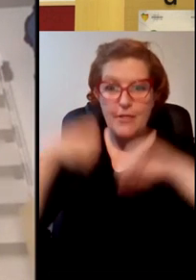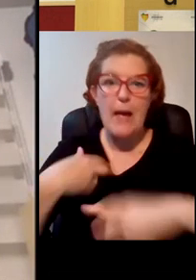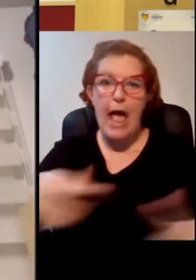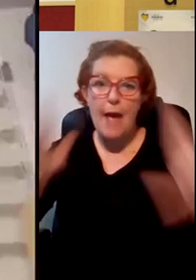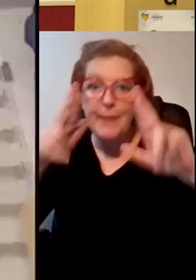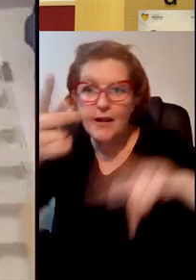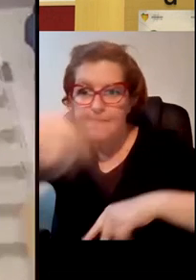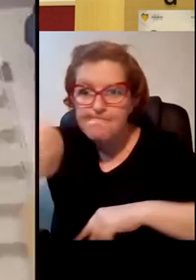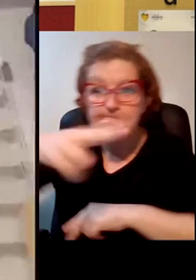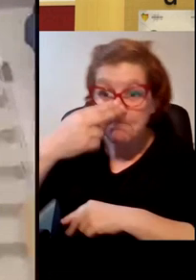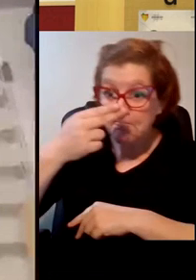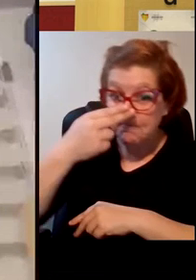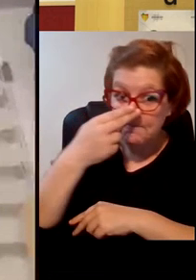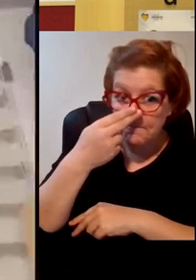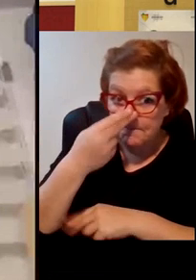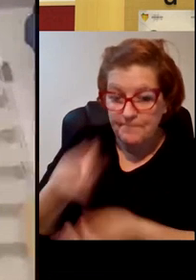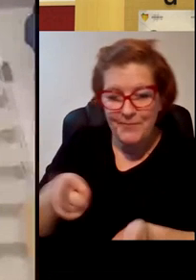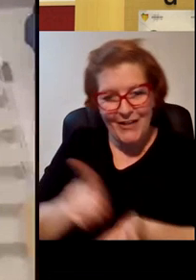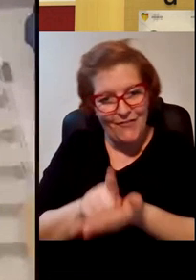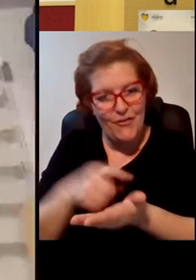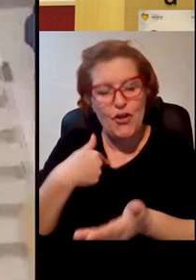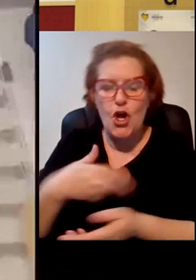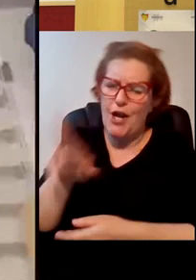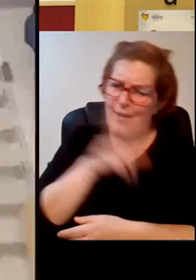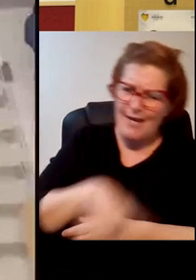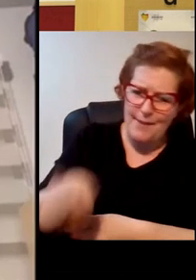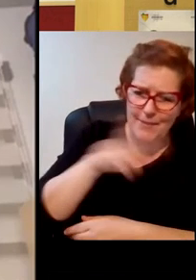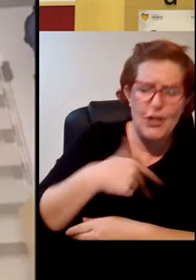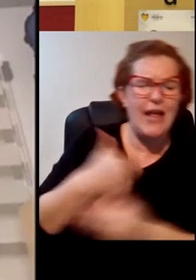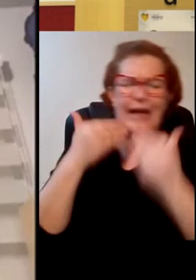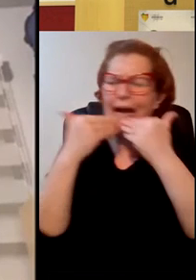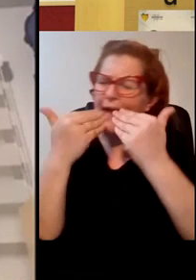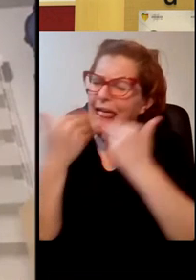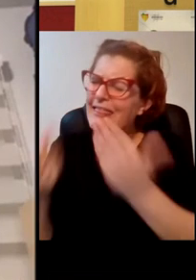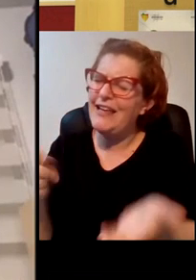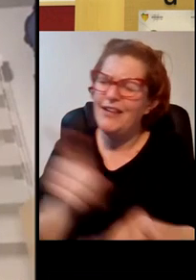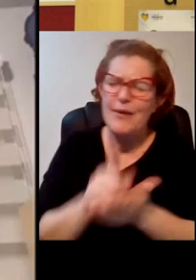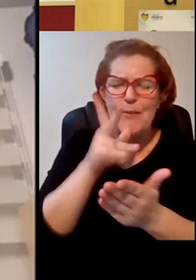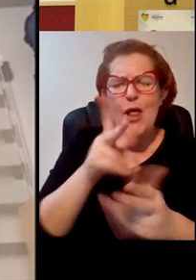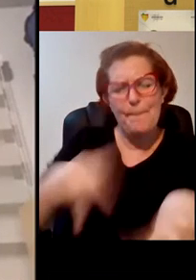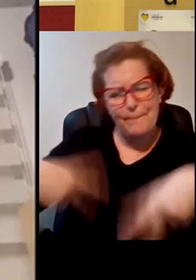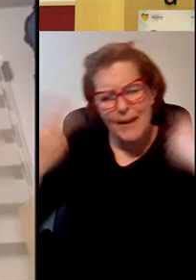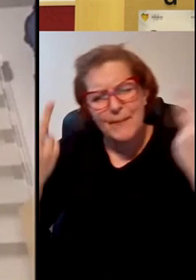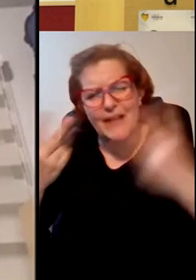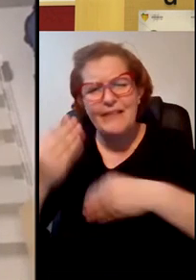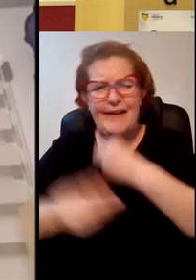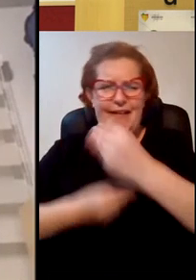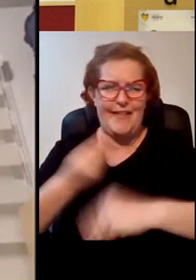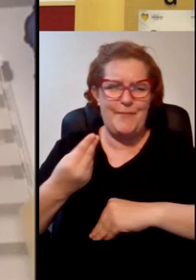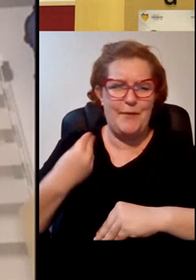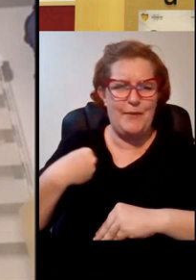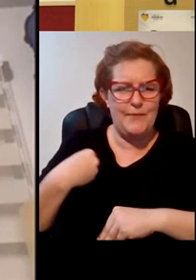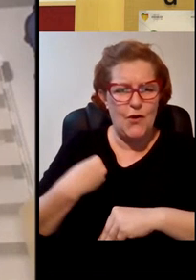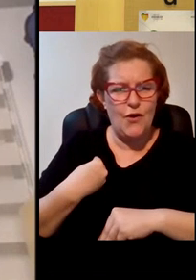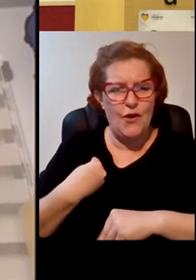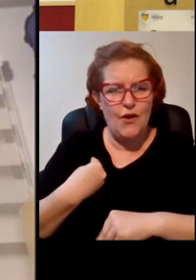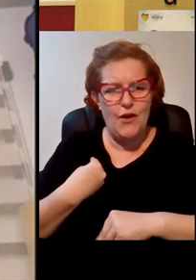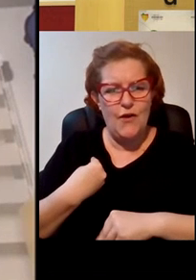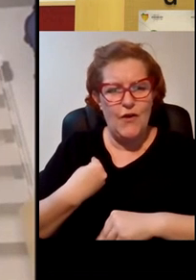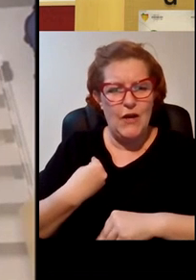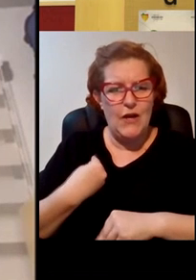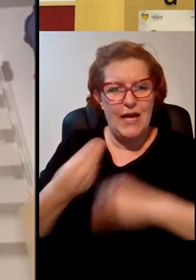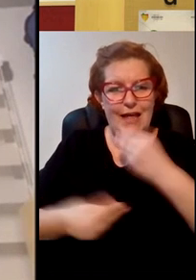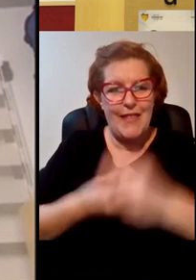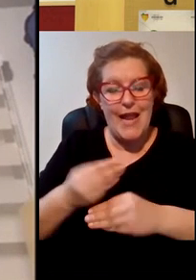resultado de interés vuelvo a incidir en mi agradecimiento por permitirme hacer esta esta sesión